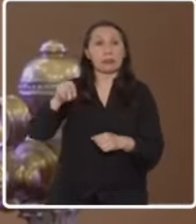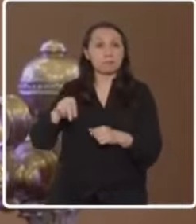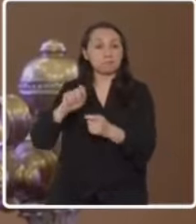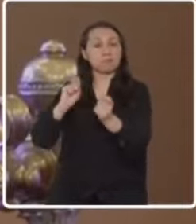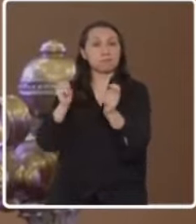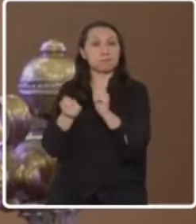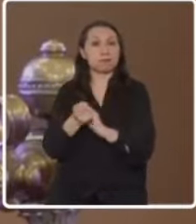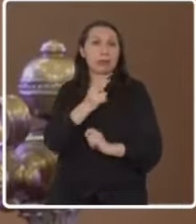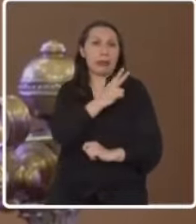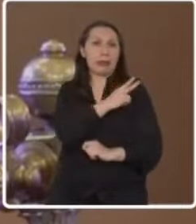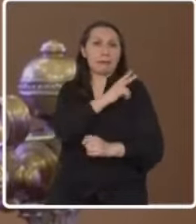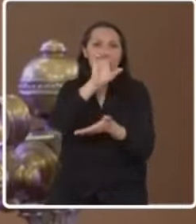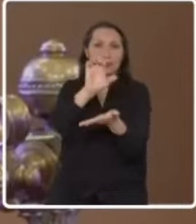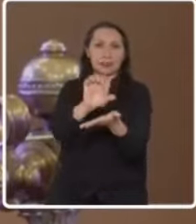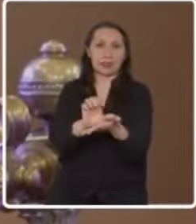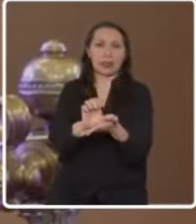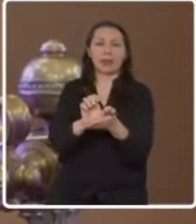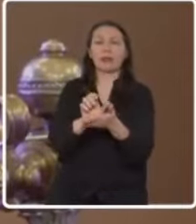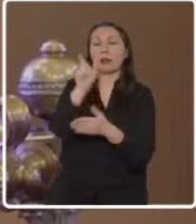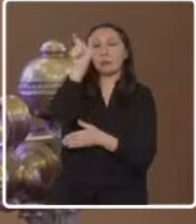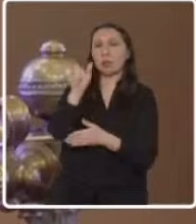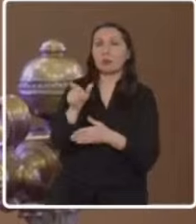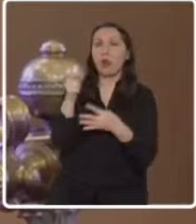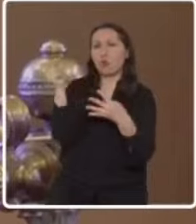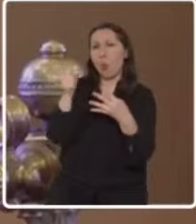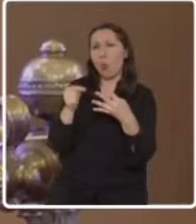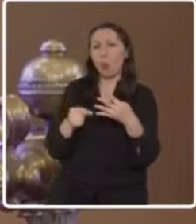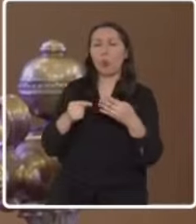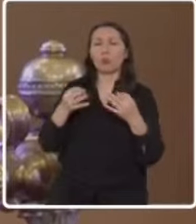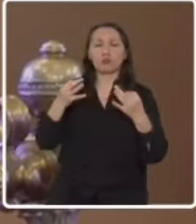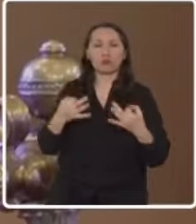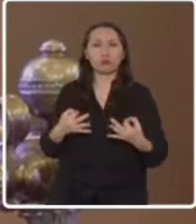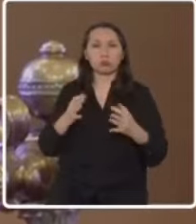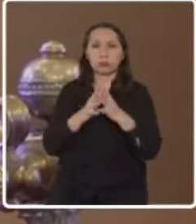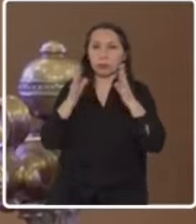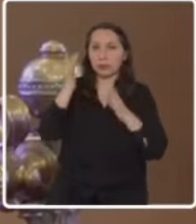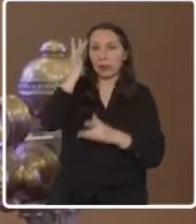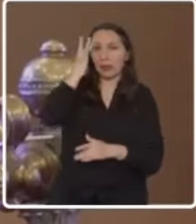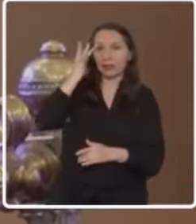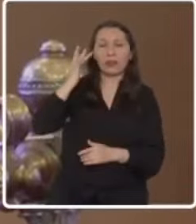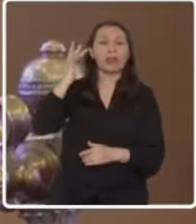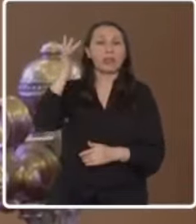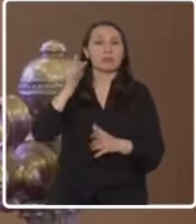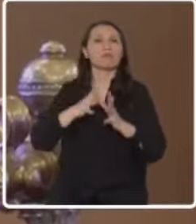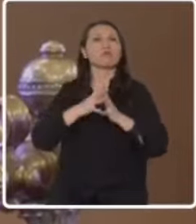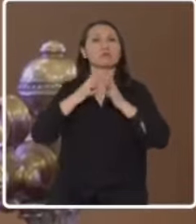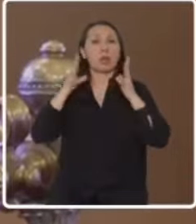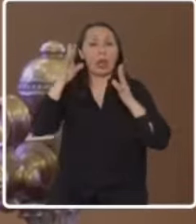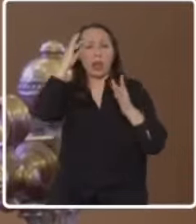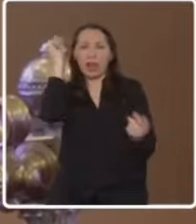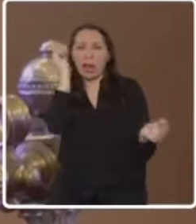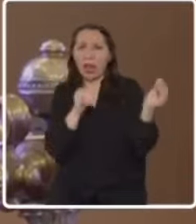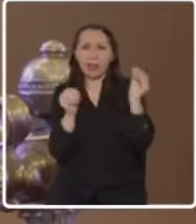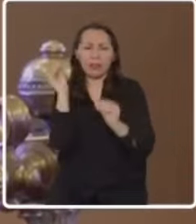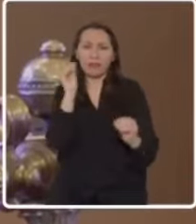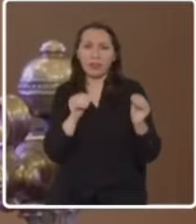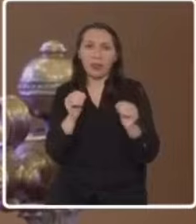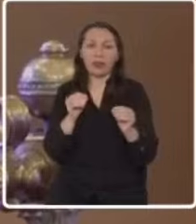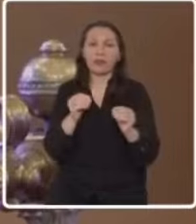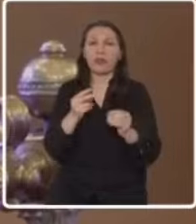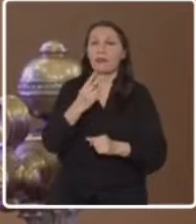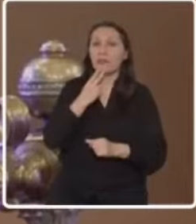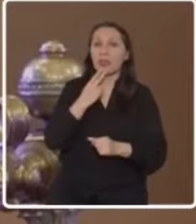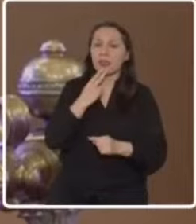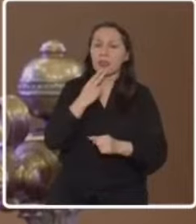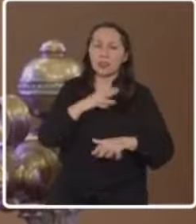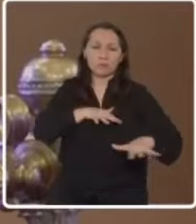Estado. Una persona de múltiples facetas, de gran inteligencia, de gran creatividad, que